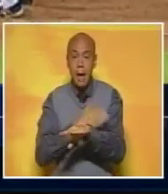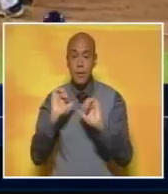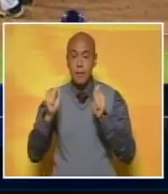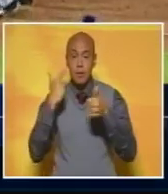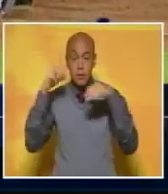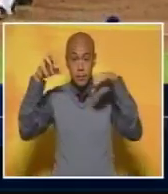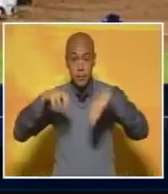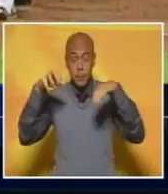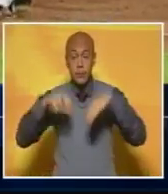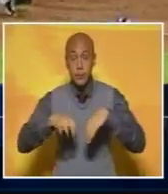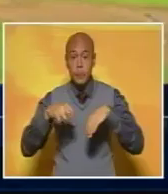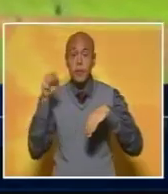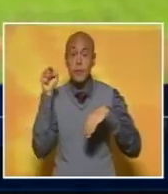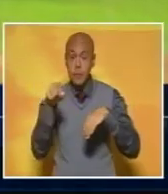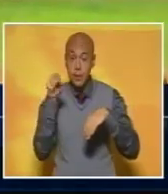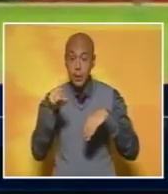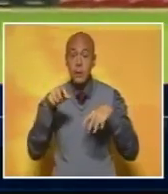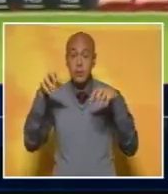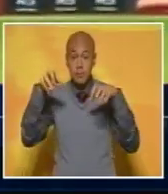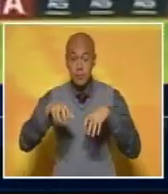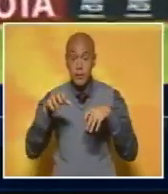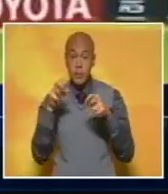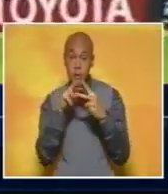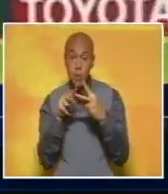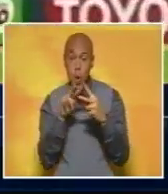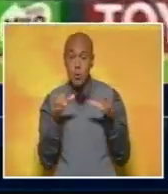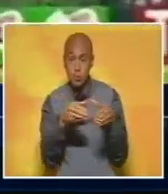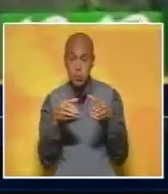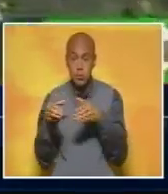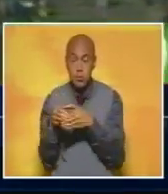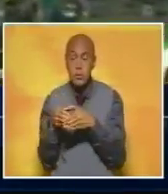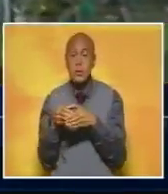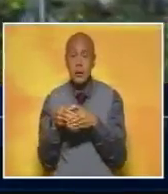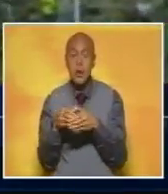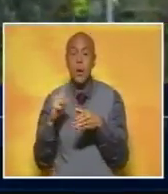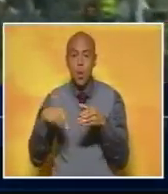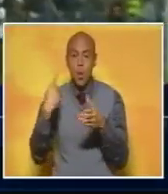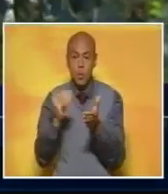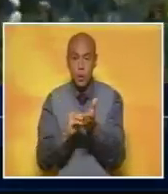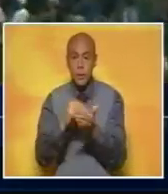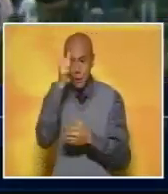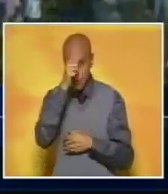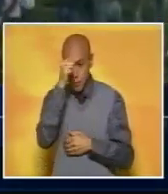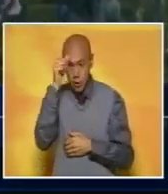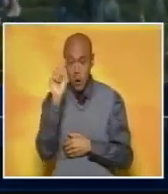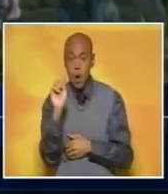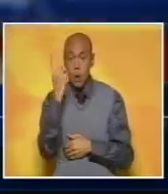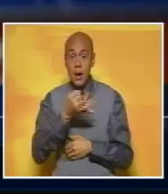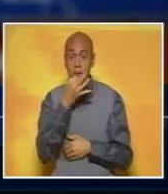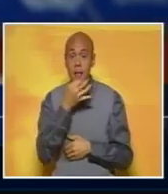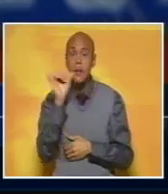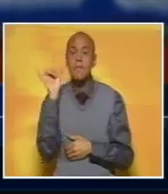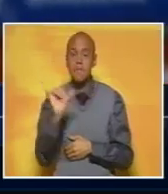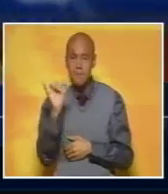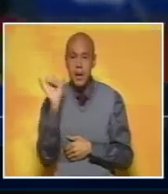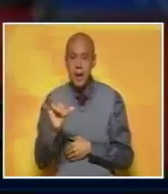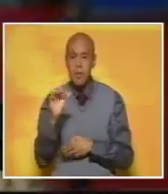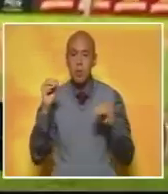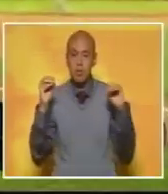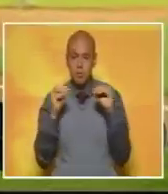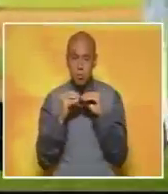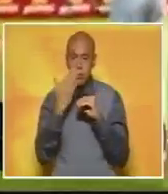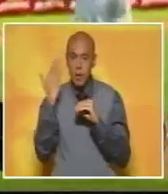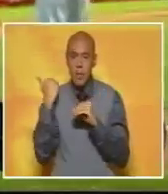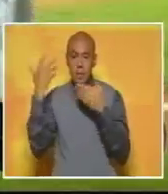Se tiene previsto que el encuentro de los 2 eternos rivales se reanude este domingo a la 1 de la tarde en las mismas circunstancias en las que